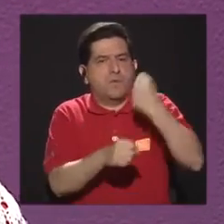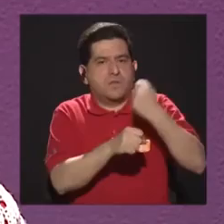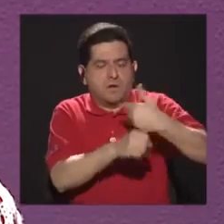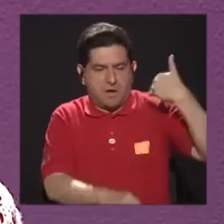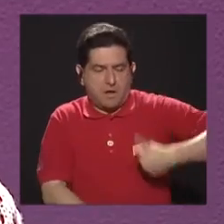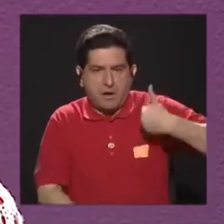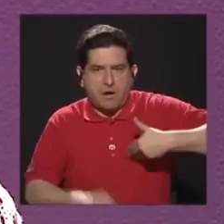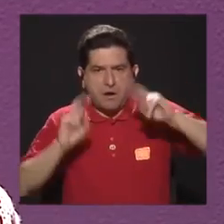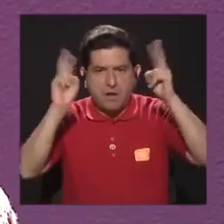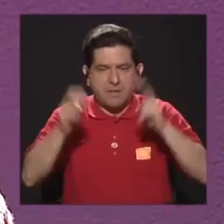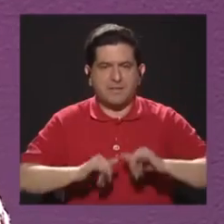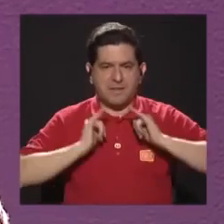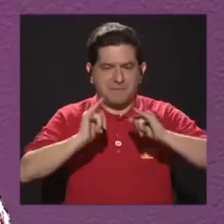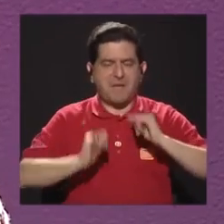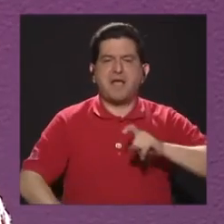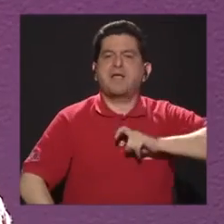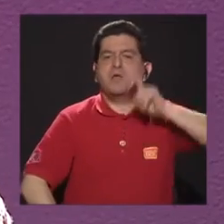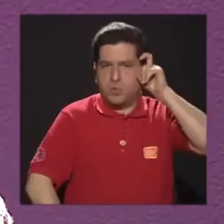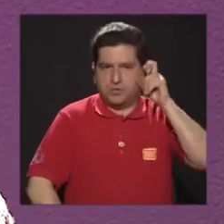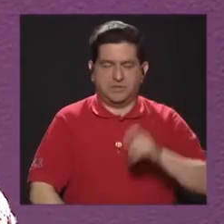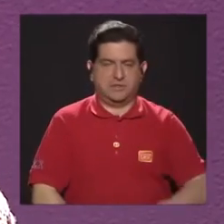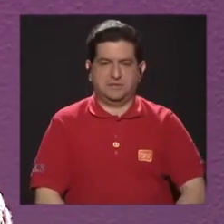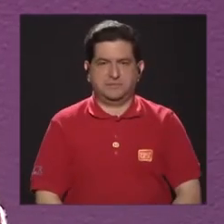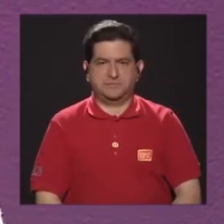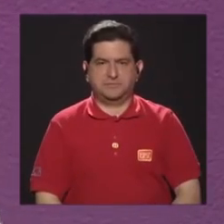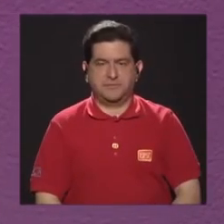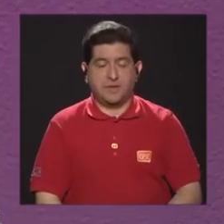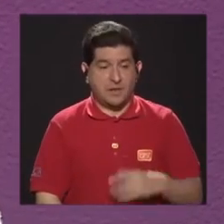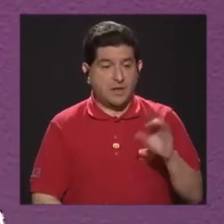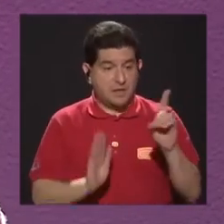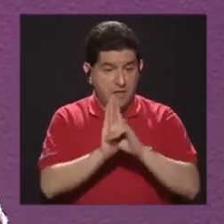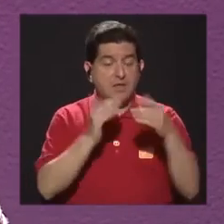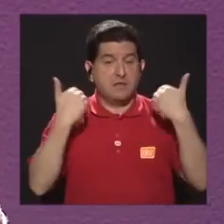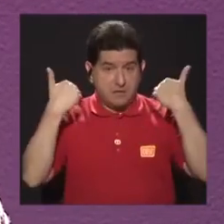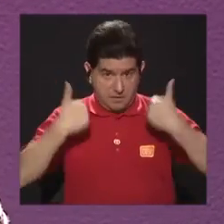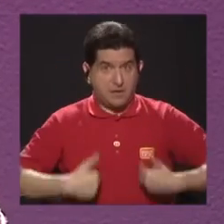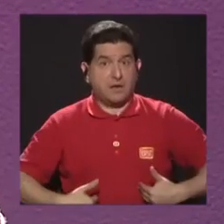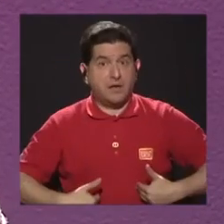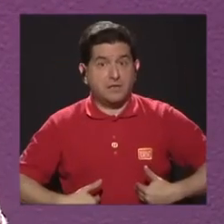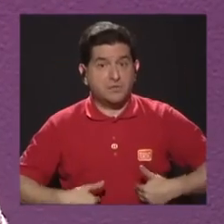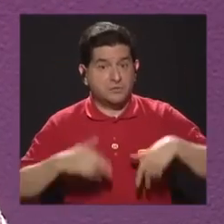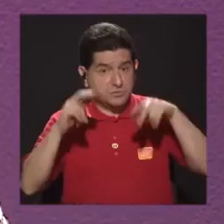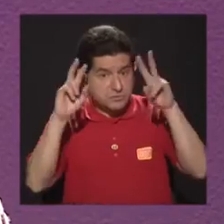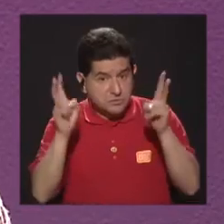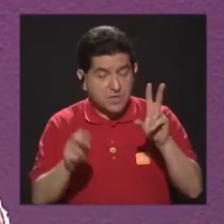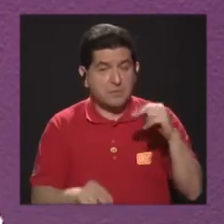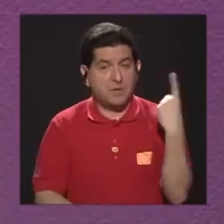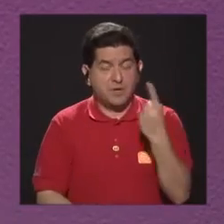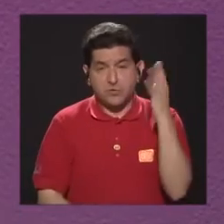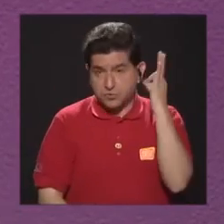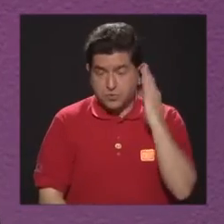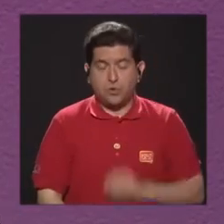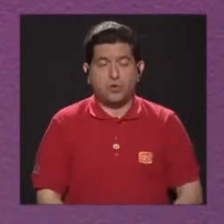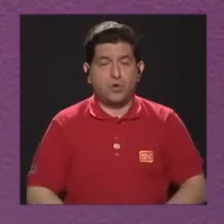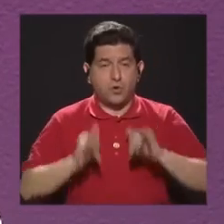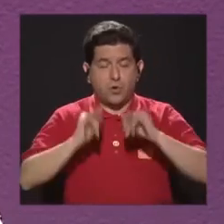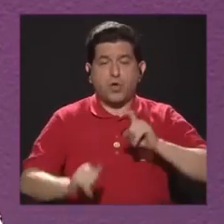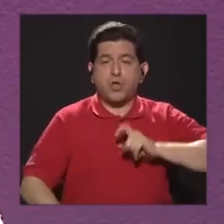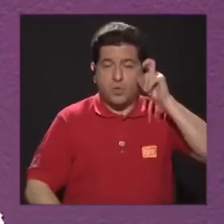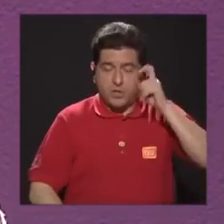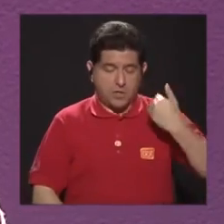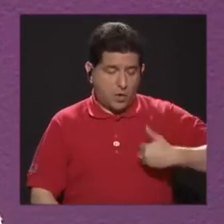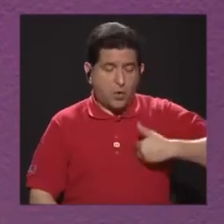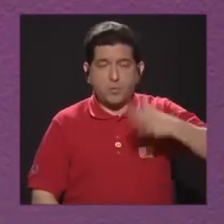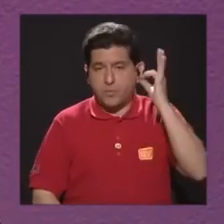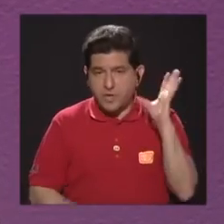hombres en temas de igualdad de género, porque y de derechos humanos, no solo eso es un tema de mujeres, la igualdad de género tiene que ver con hombres y